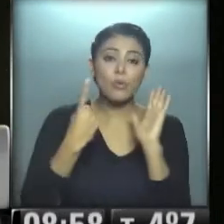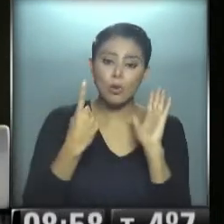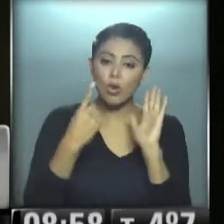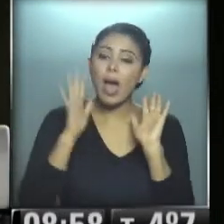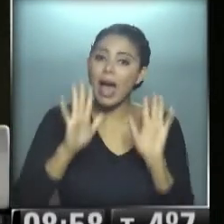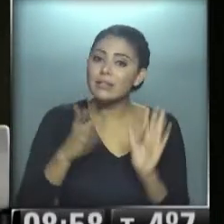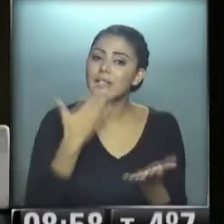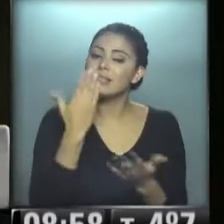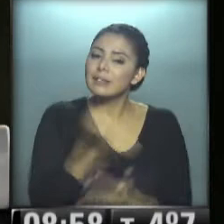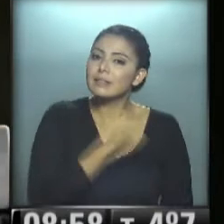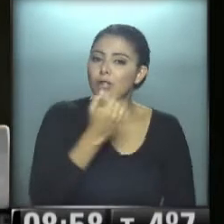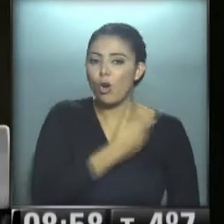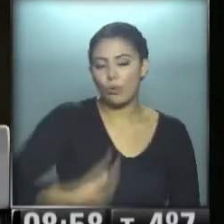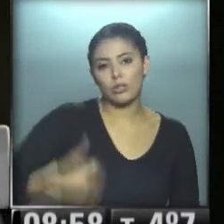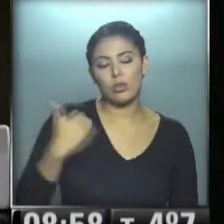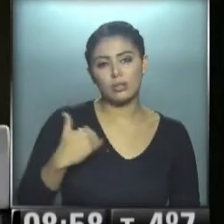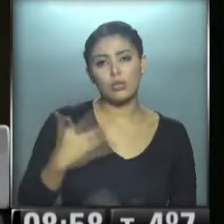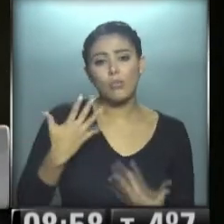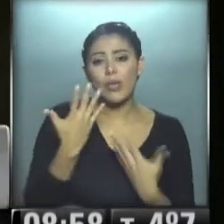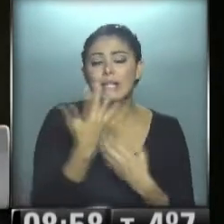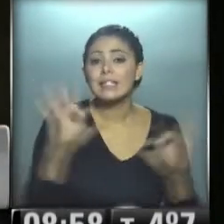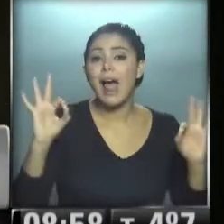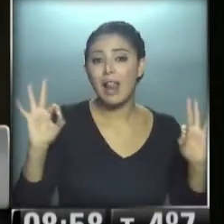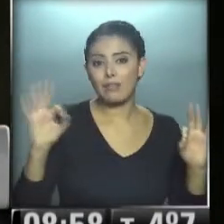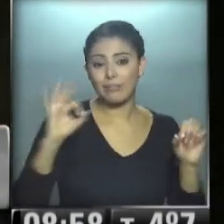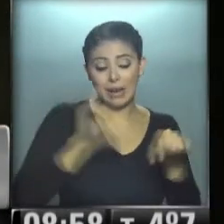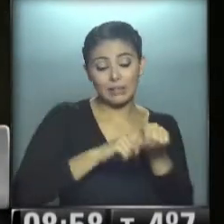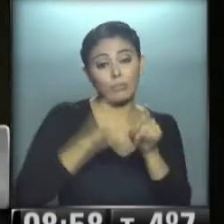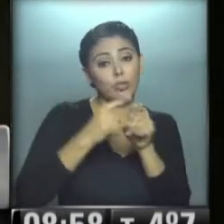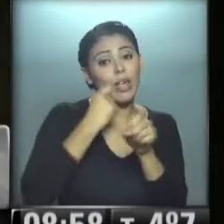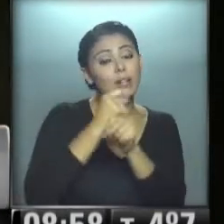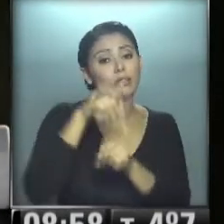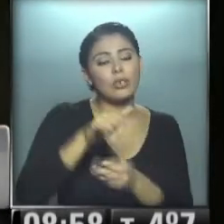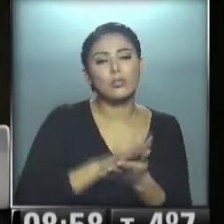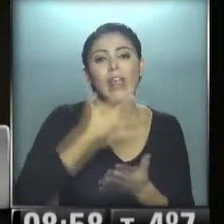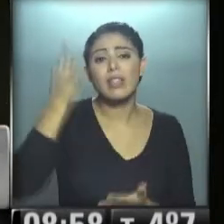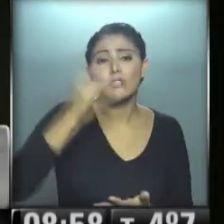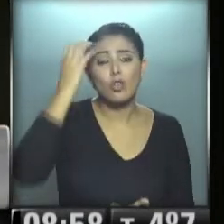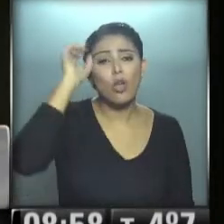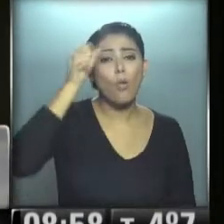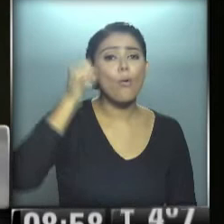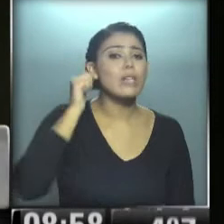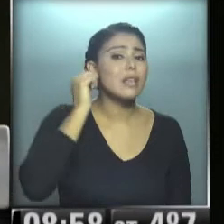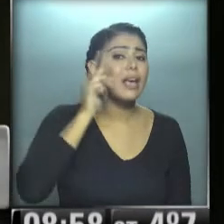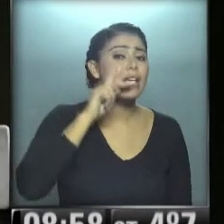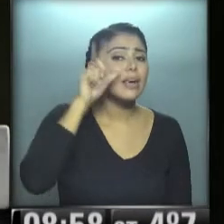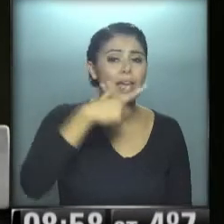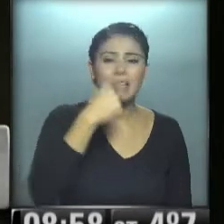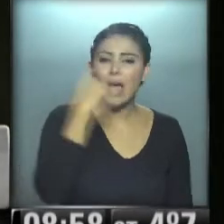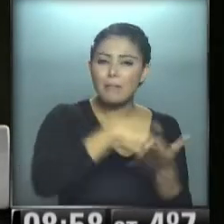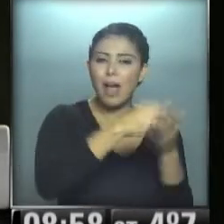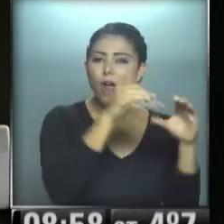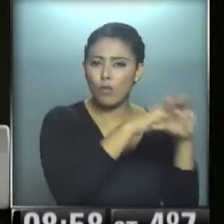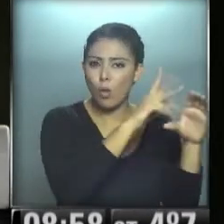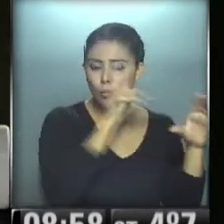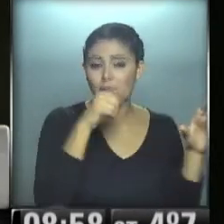jugada que intenta el gobierno para zafar momentáneamente de la reunión resolución del juez griesa de pagarle a los fondos